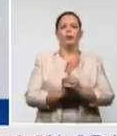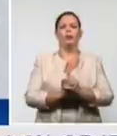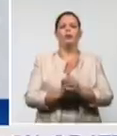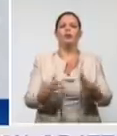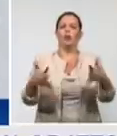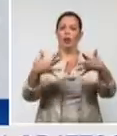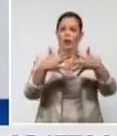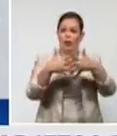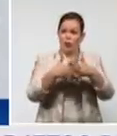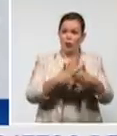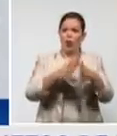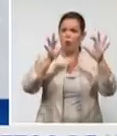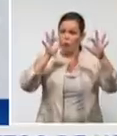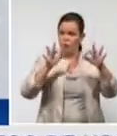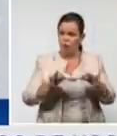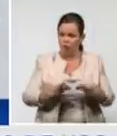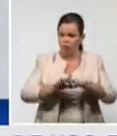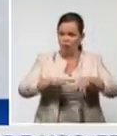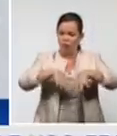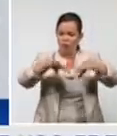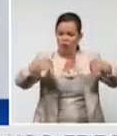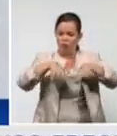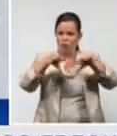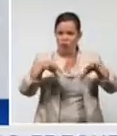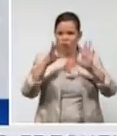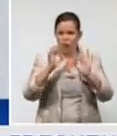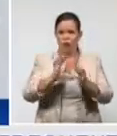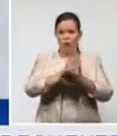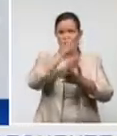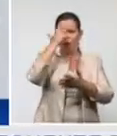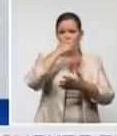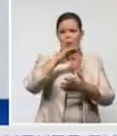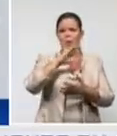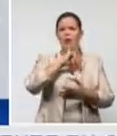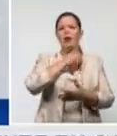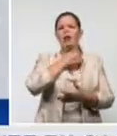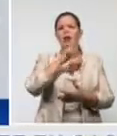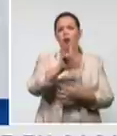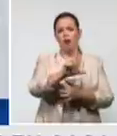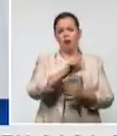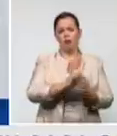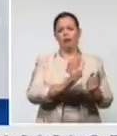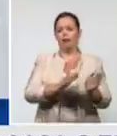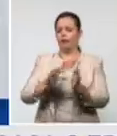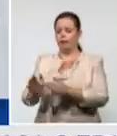evento. Y en el caso de Villa Clara, el municipio pertenece